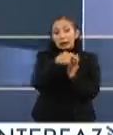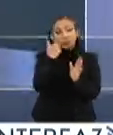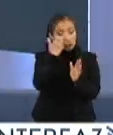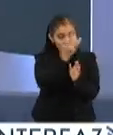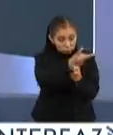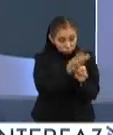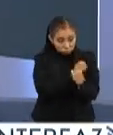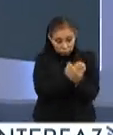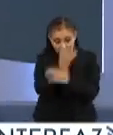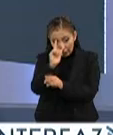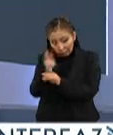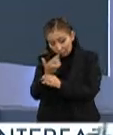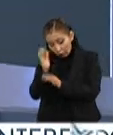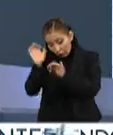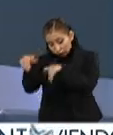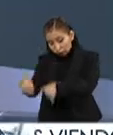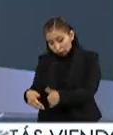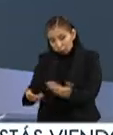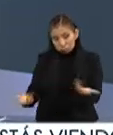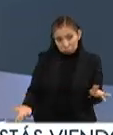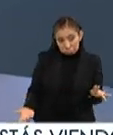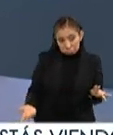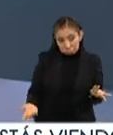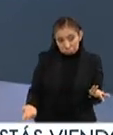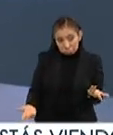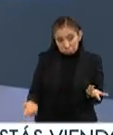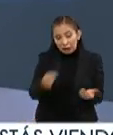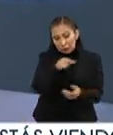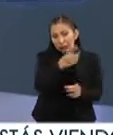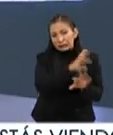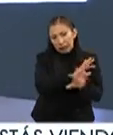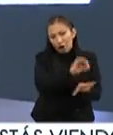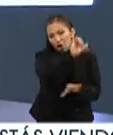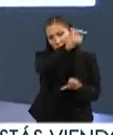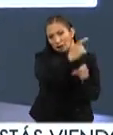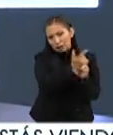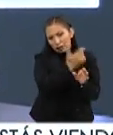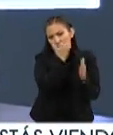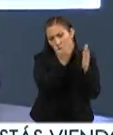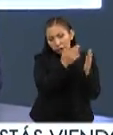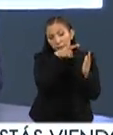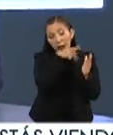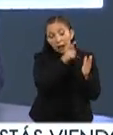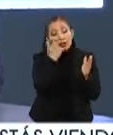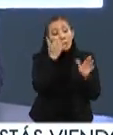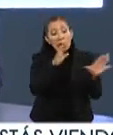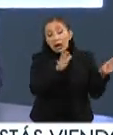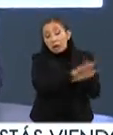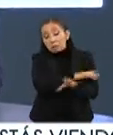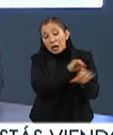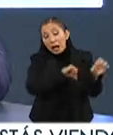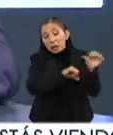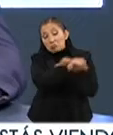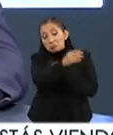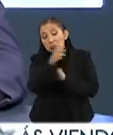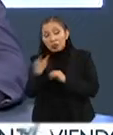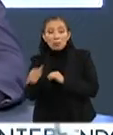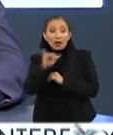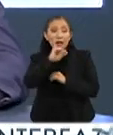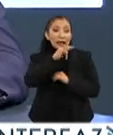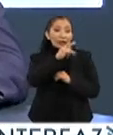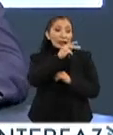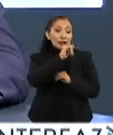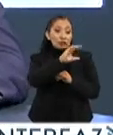la invitación. Correcto. Bueno, evidentemente estos están cursando alguna otra carrera. Probablemente los ingenieros civiles se les va a